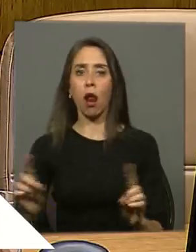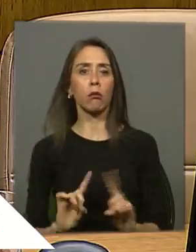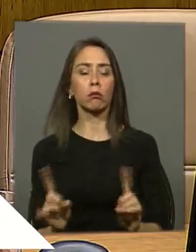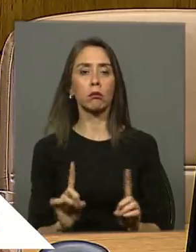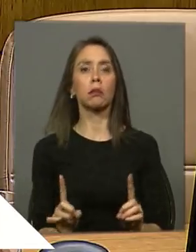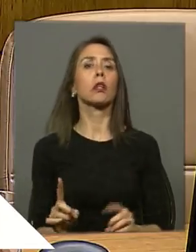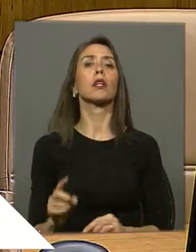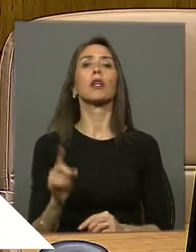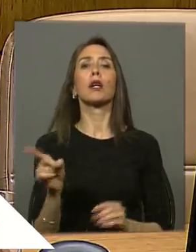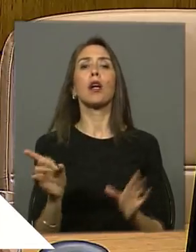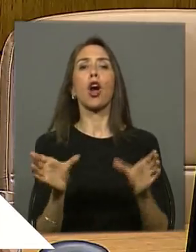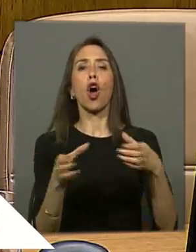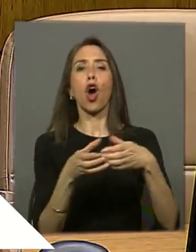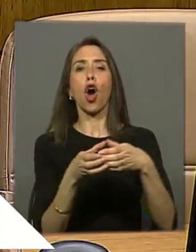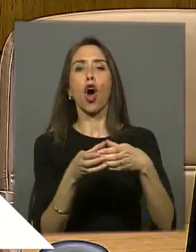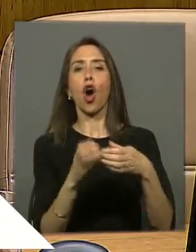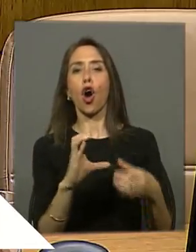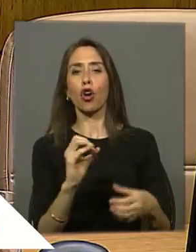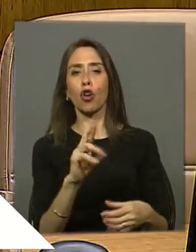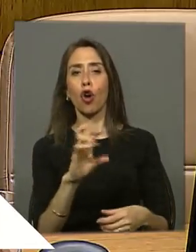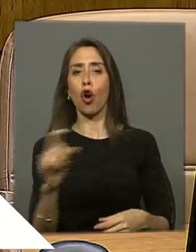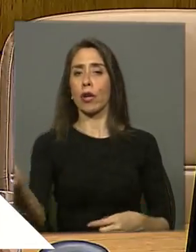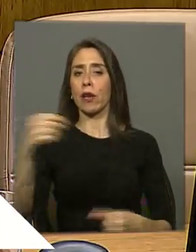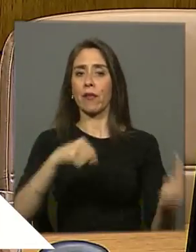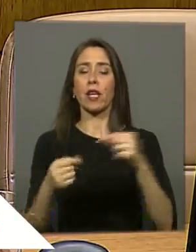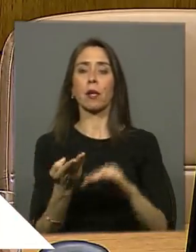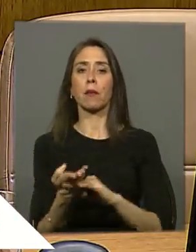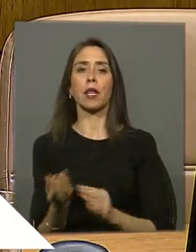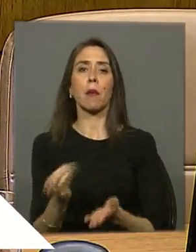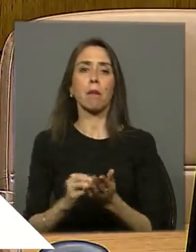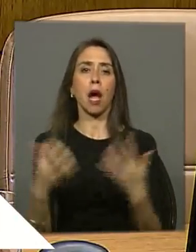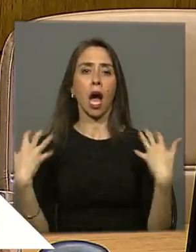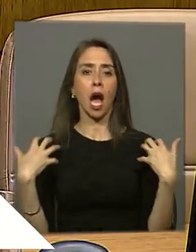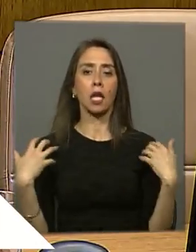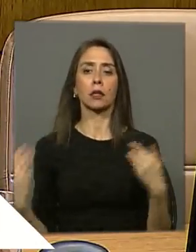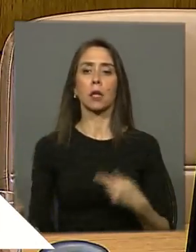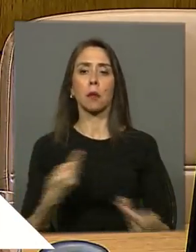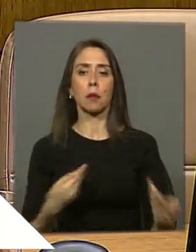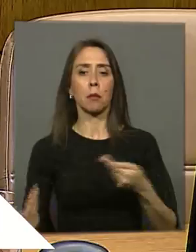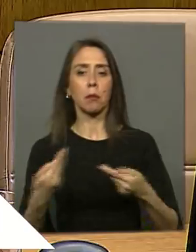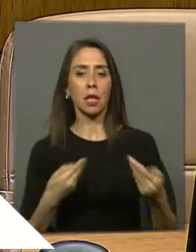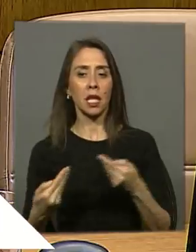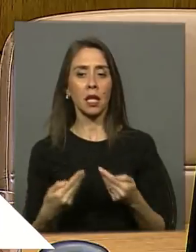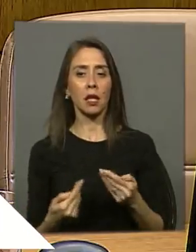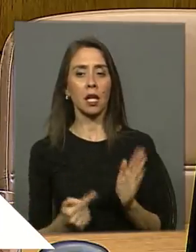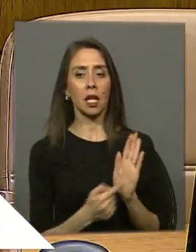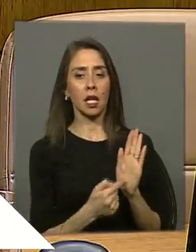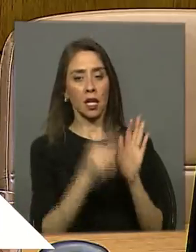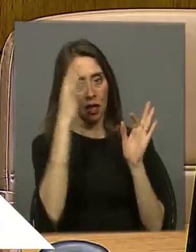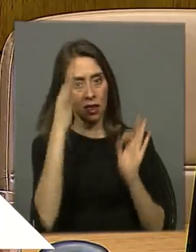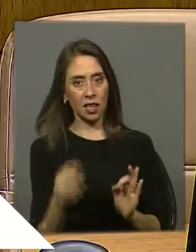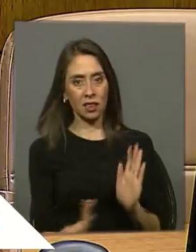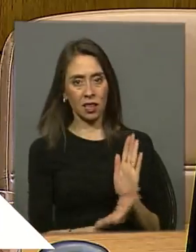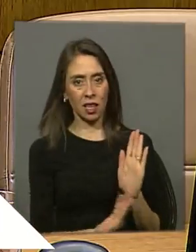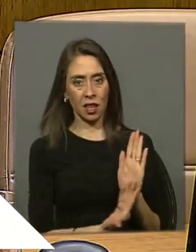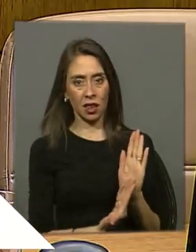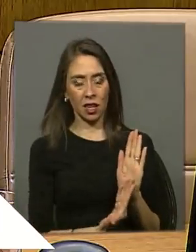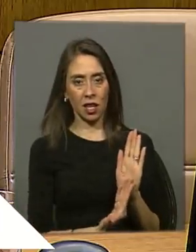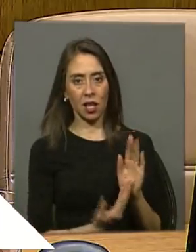vienen a solicitar más no ciertos facultades cuando vienen a pedir una serie de cosas para que decidan de este modo